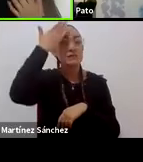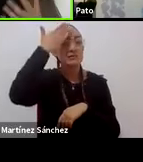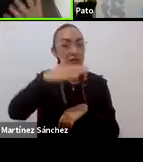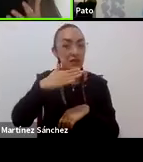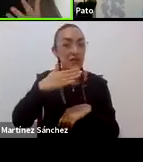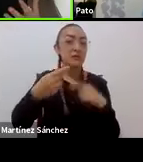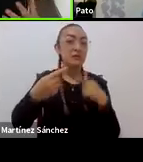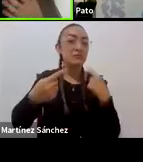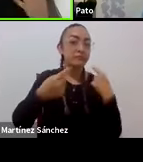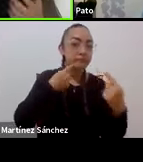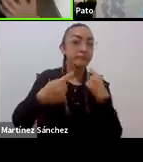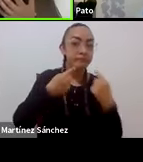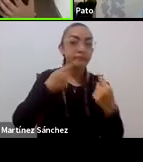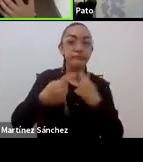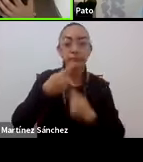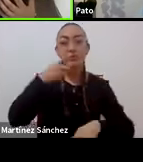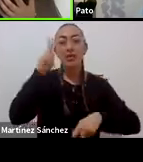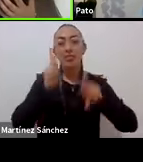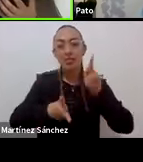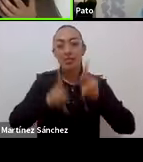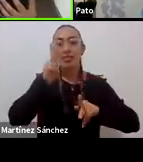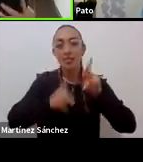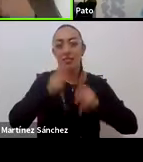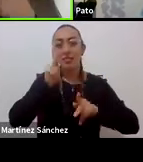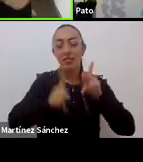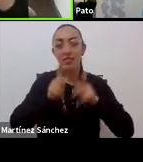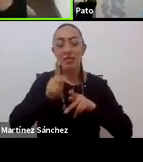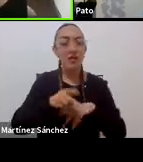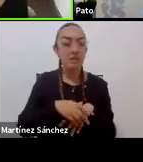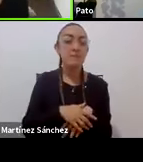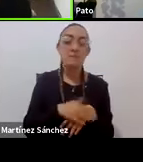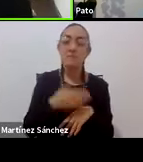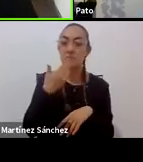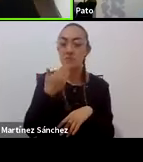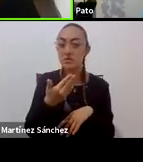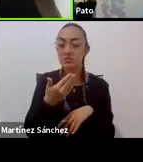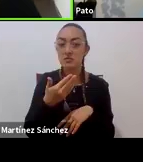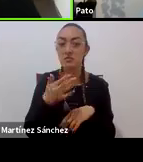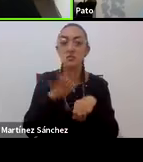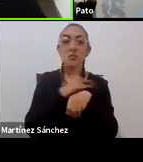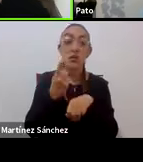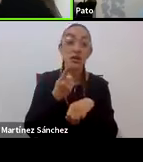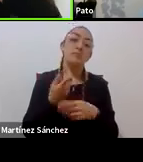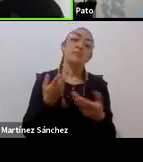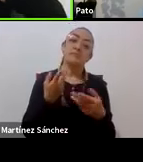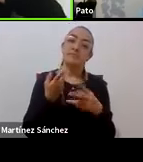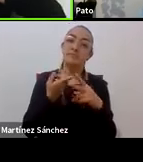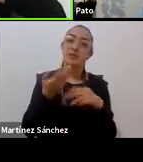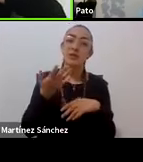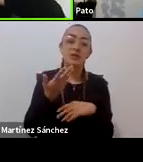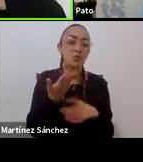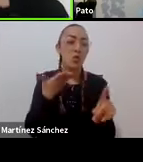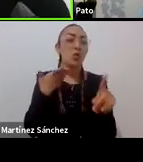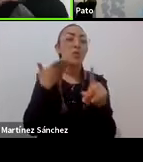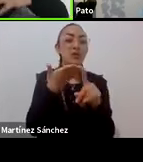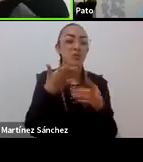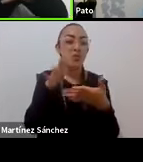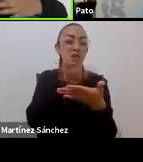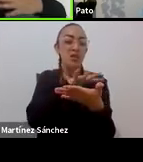nutritivas con ellas y ellos, porque precisamente lo que buscamos es que a través de la mediación lectora, como herramienta didáctica